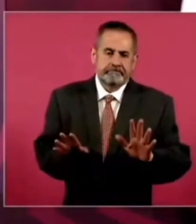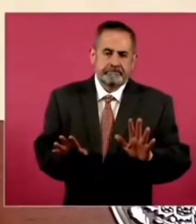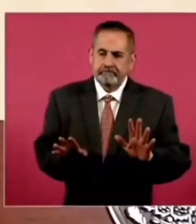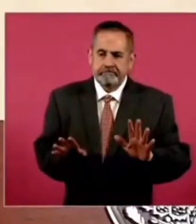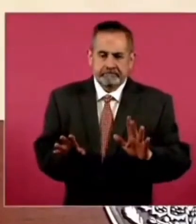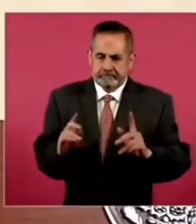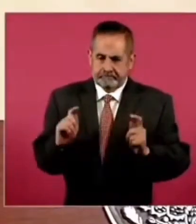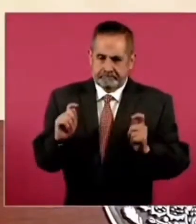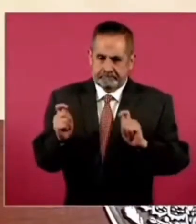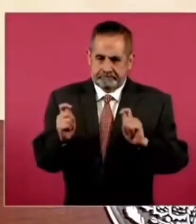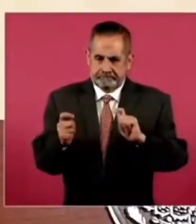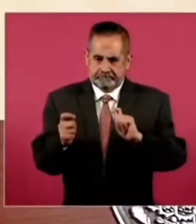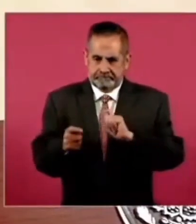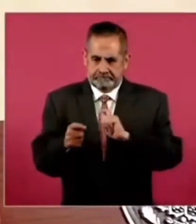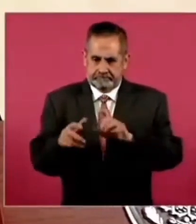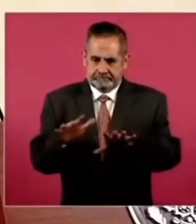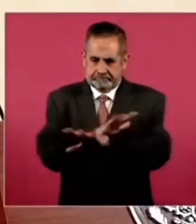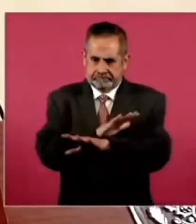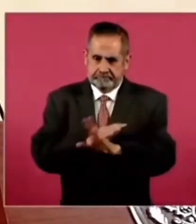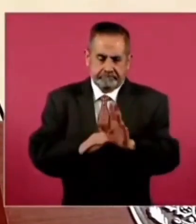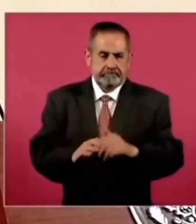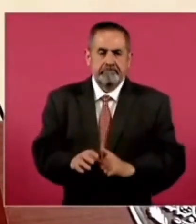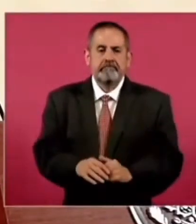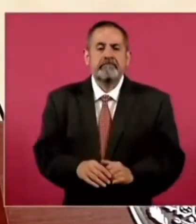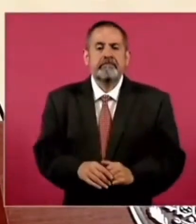ha ido cambiando.